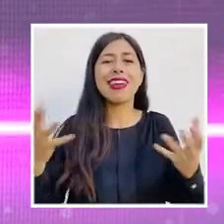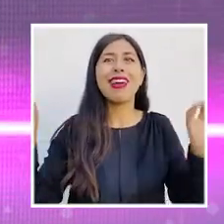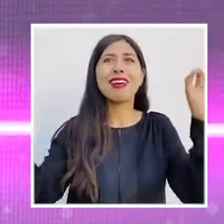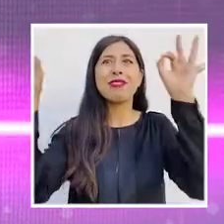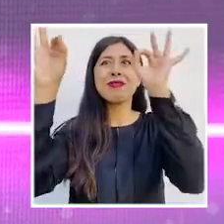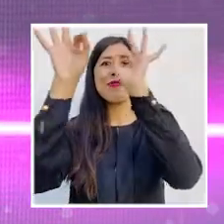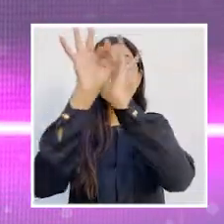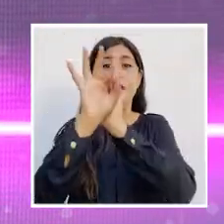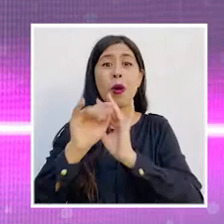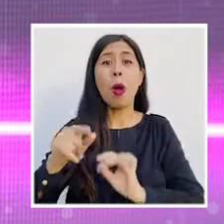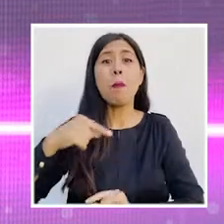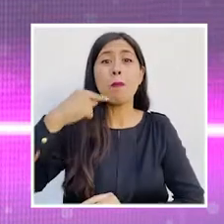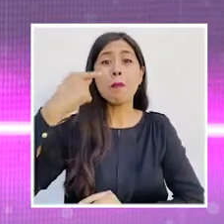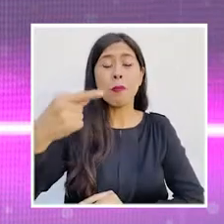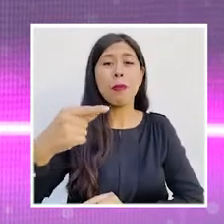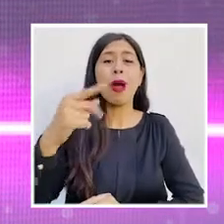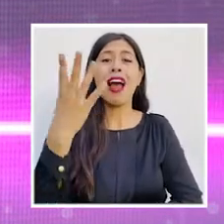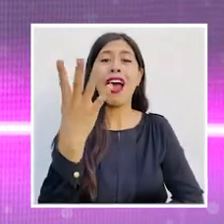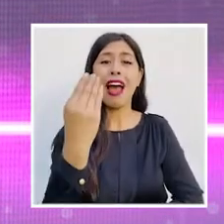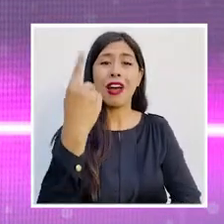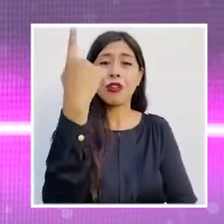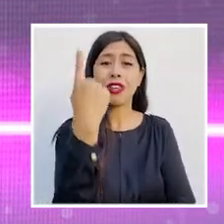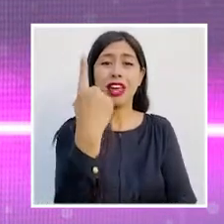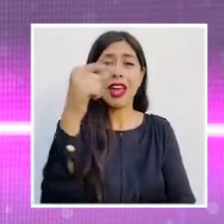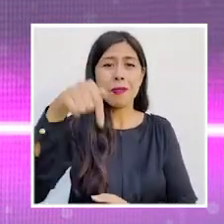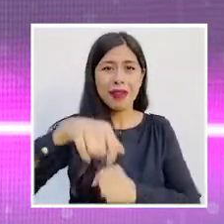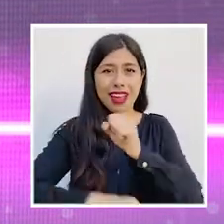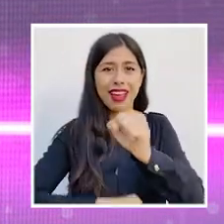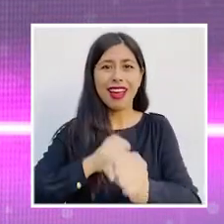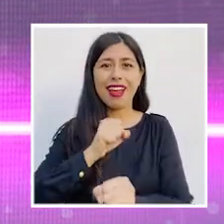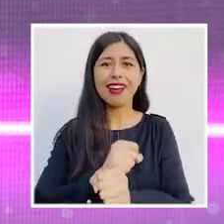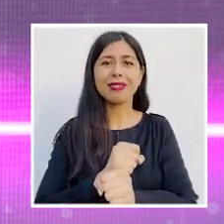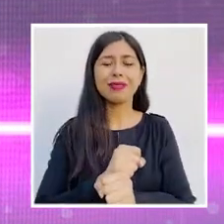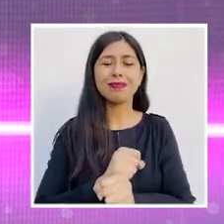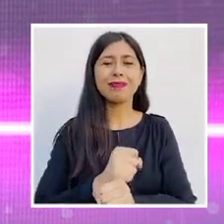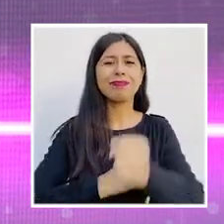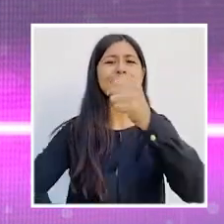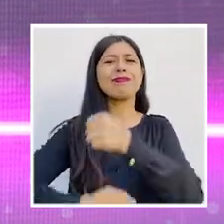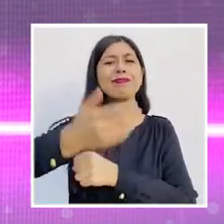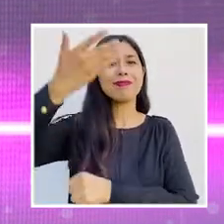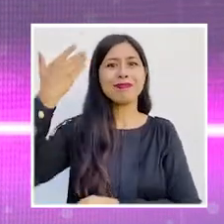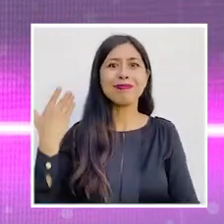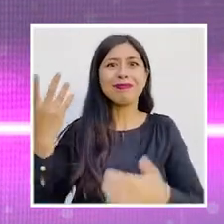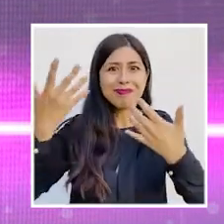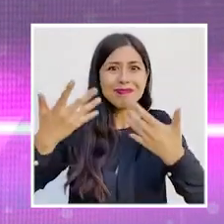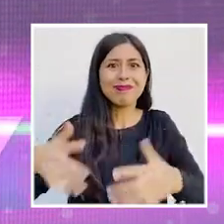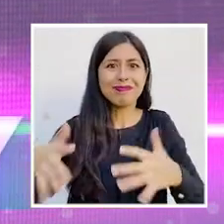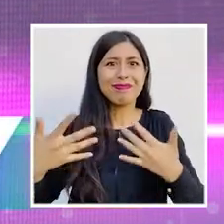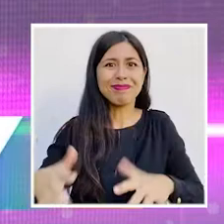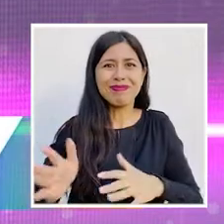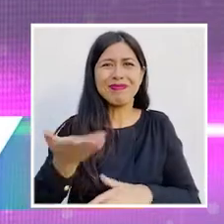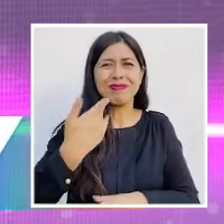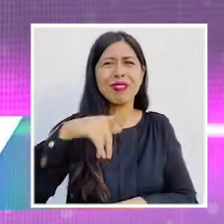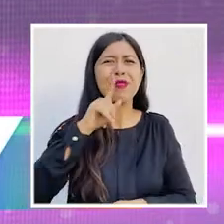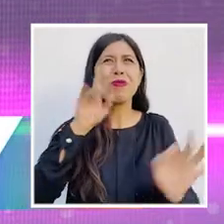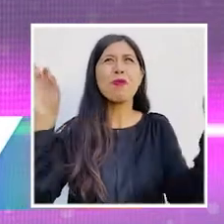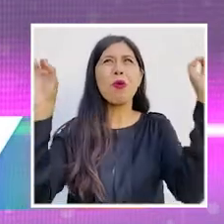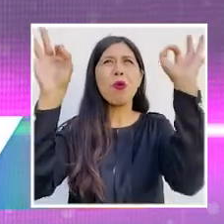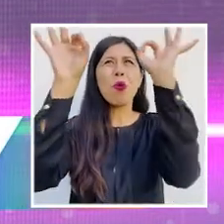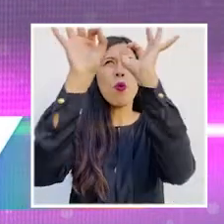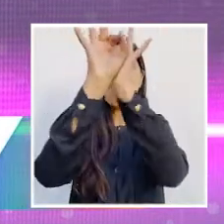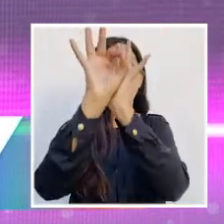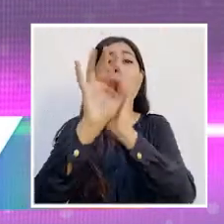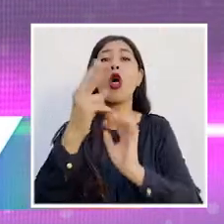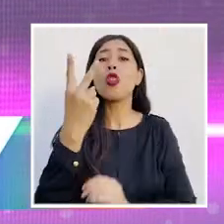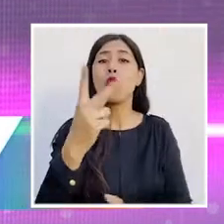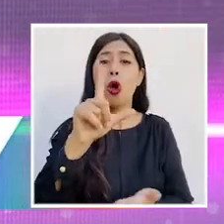el eclipse venidero del 14 de diciembre de este año. El año pasado ya tuvimos un